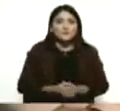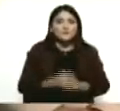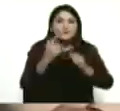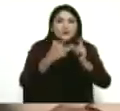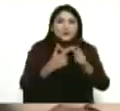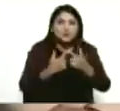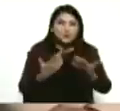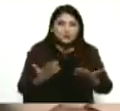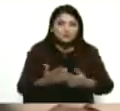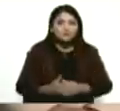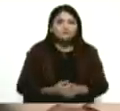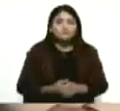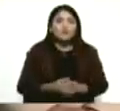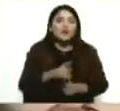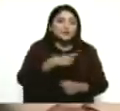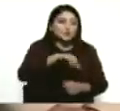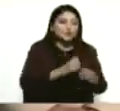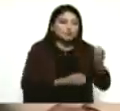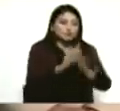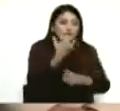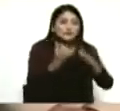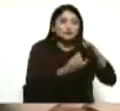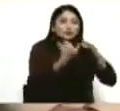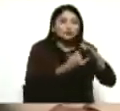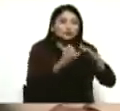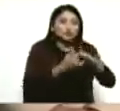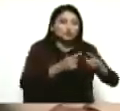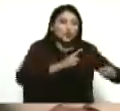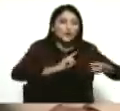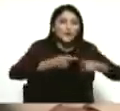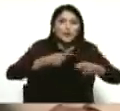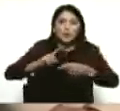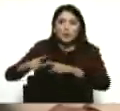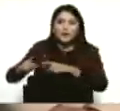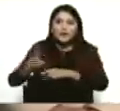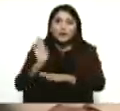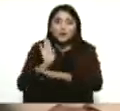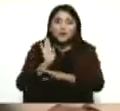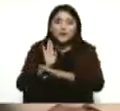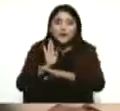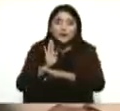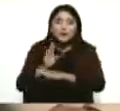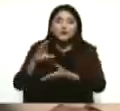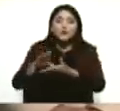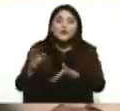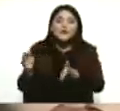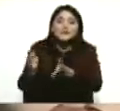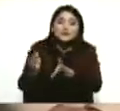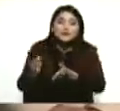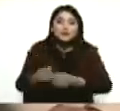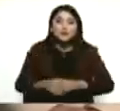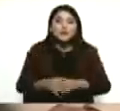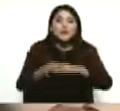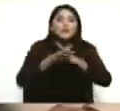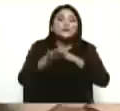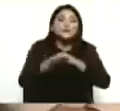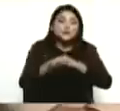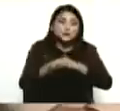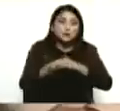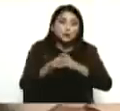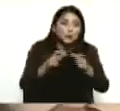que se crea un órgano ya rector que además protege a las ciudades pequeñas y protege a los municipios más